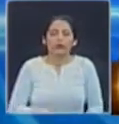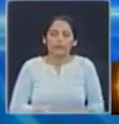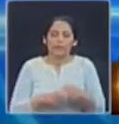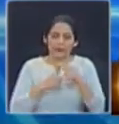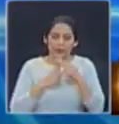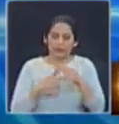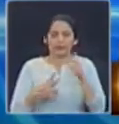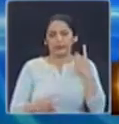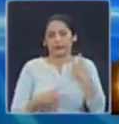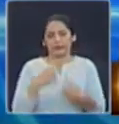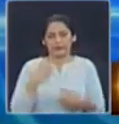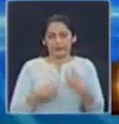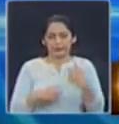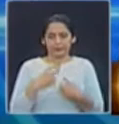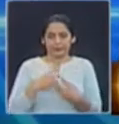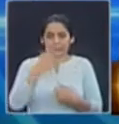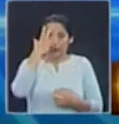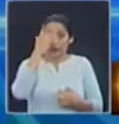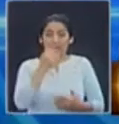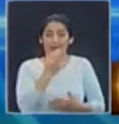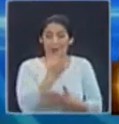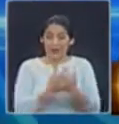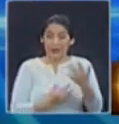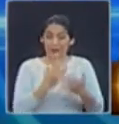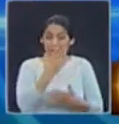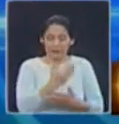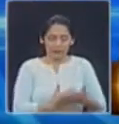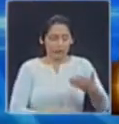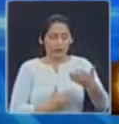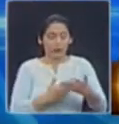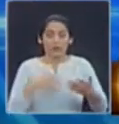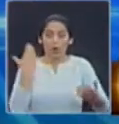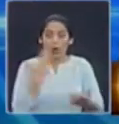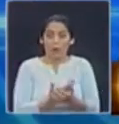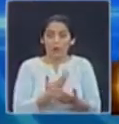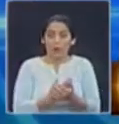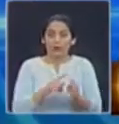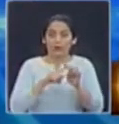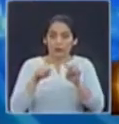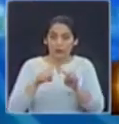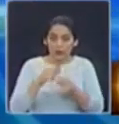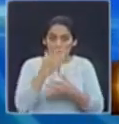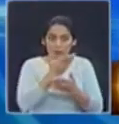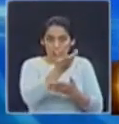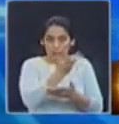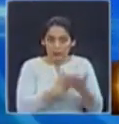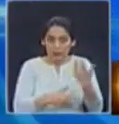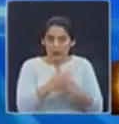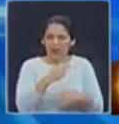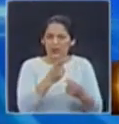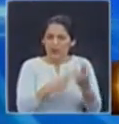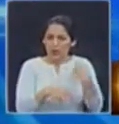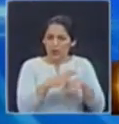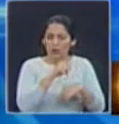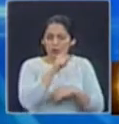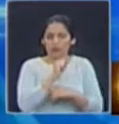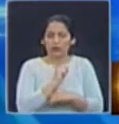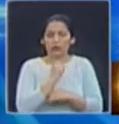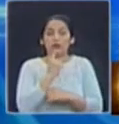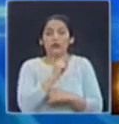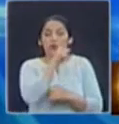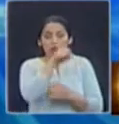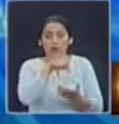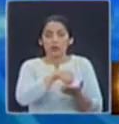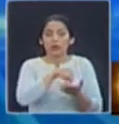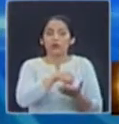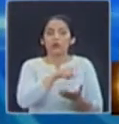a la compra-venta de las acciones, establecía como jurisdicción la ciudad de Miami o los Estados Unidos.